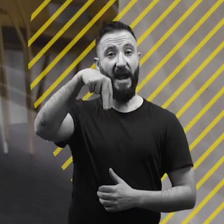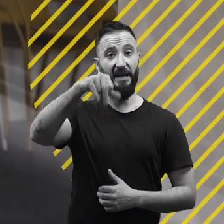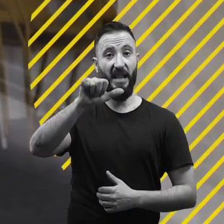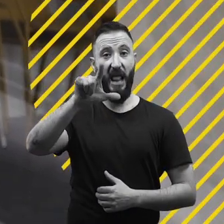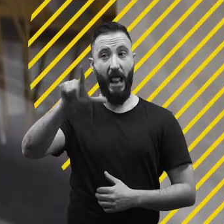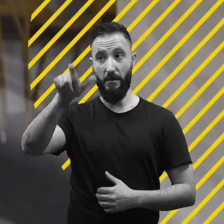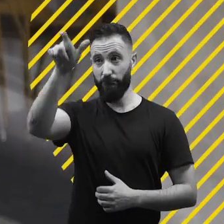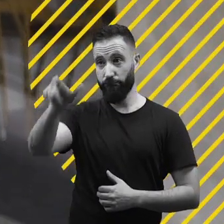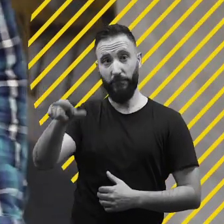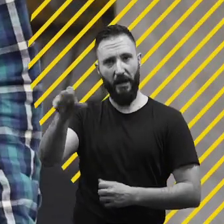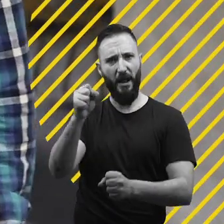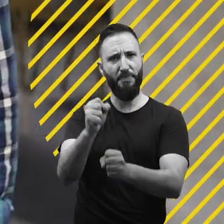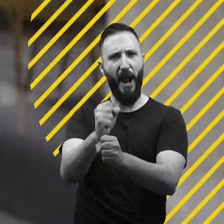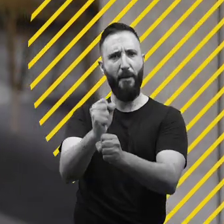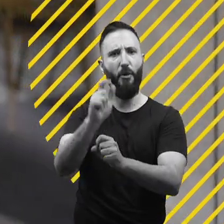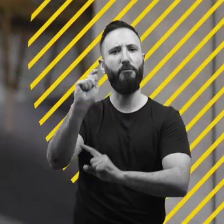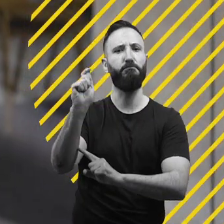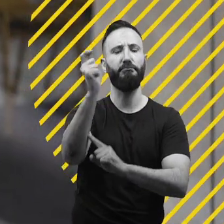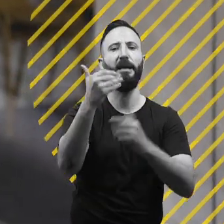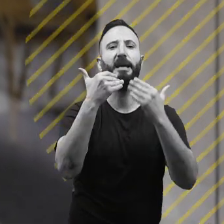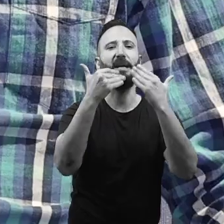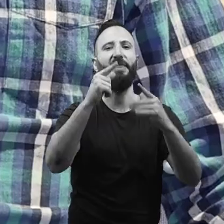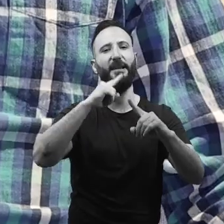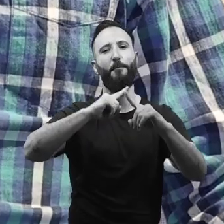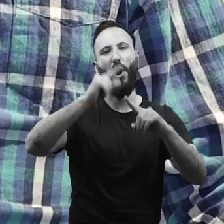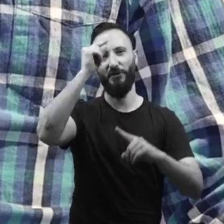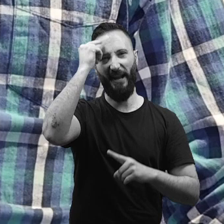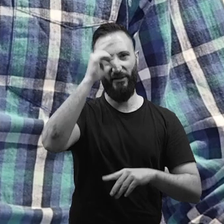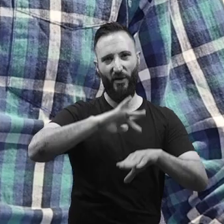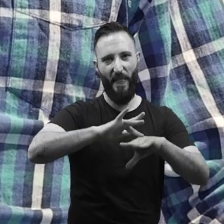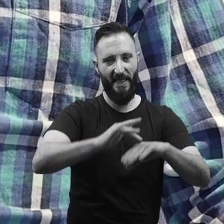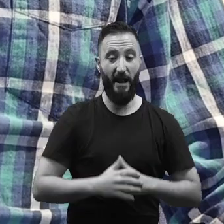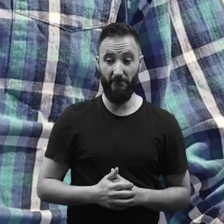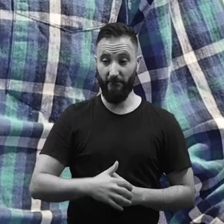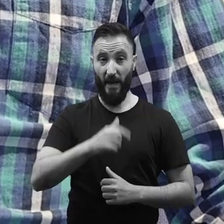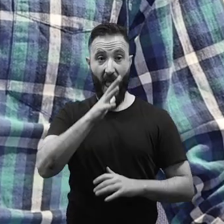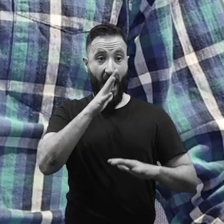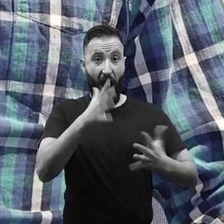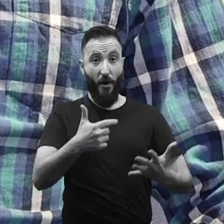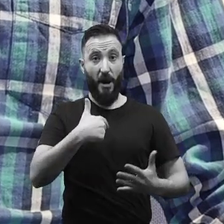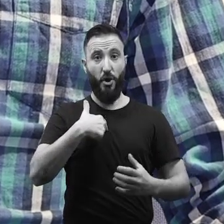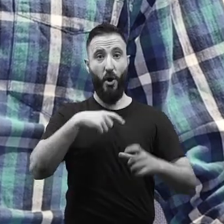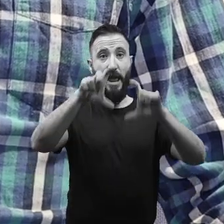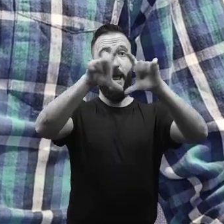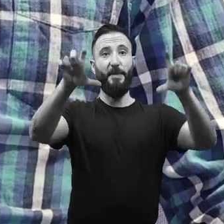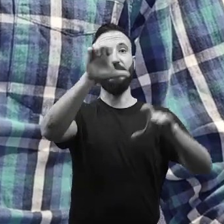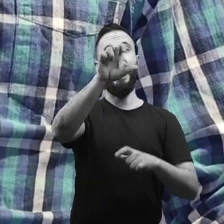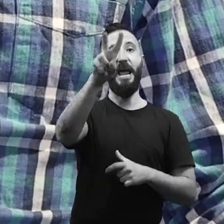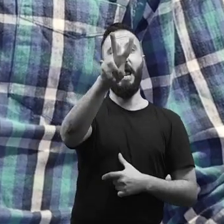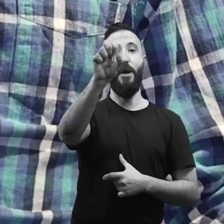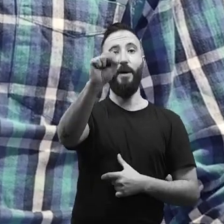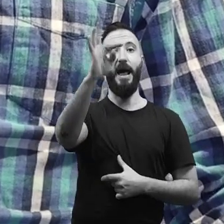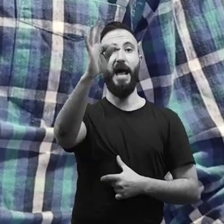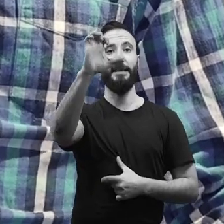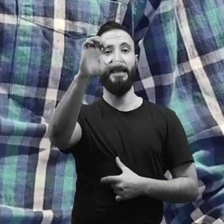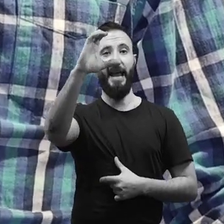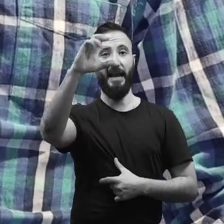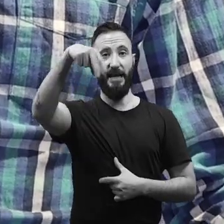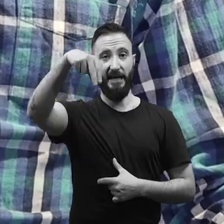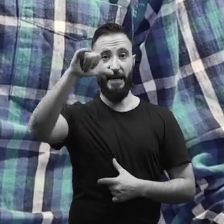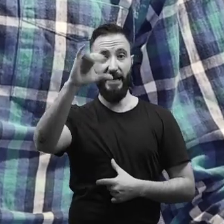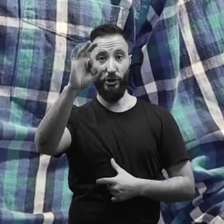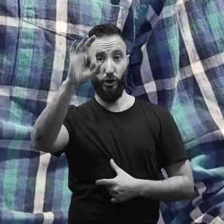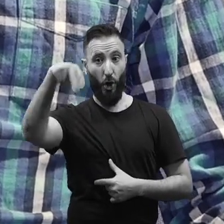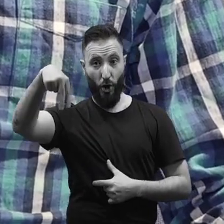Daniel ha conseguido trabajo gracias a Portalento Digital. Estoy trabajando en Tecnisol, EVA Tecnisol,